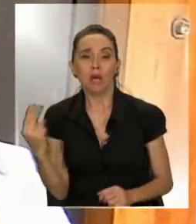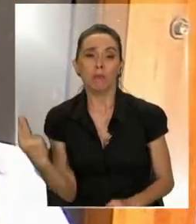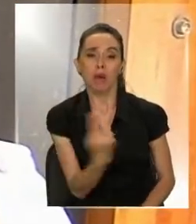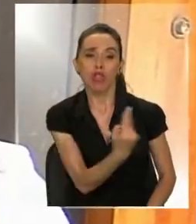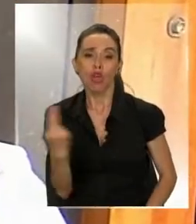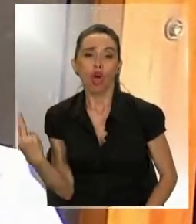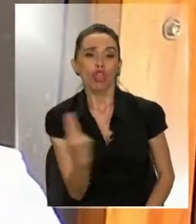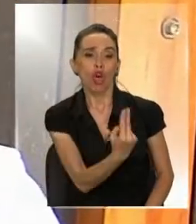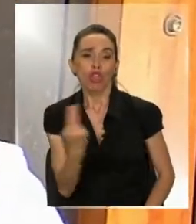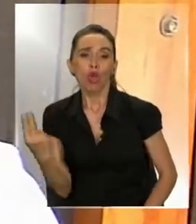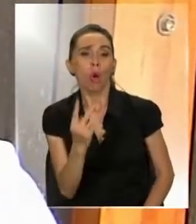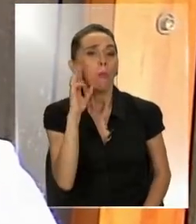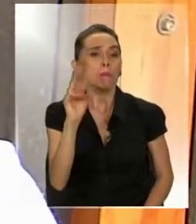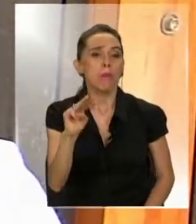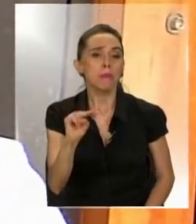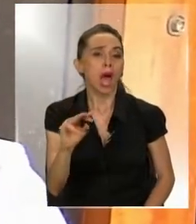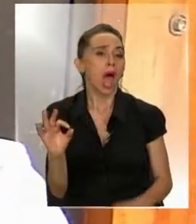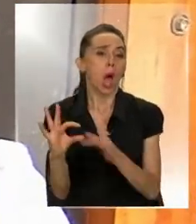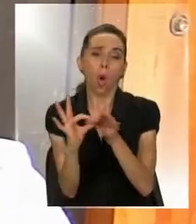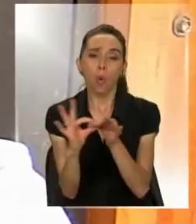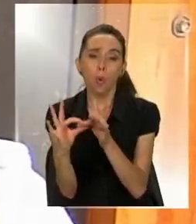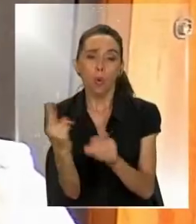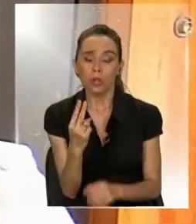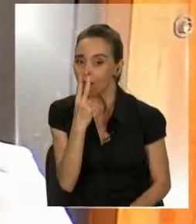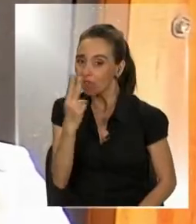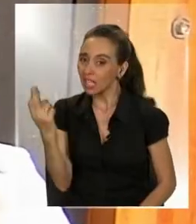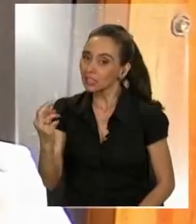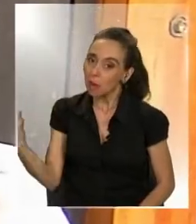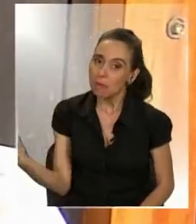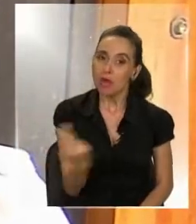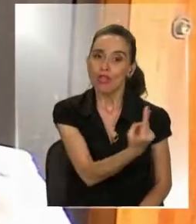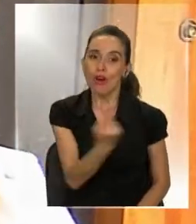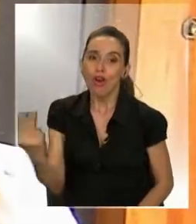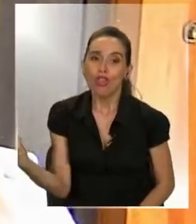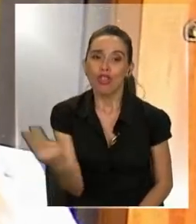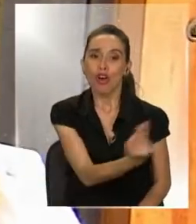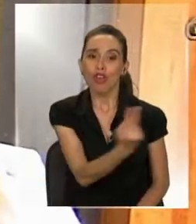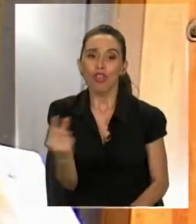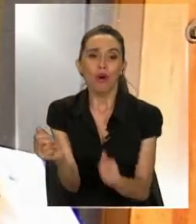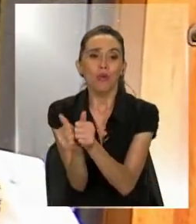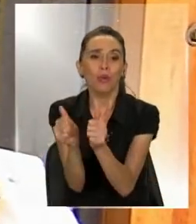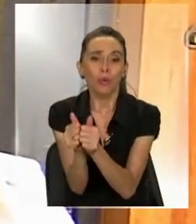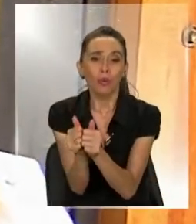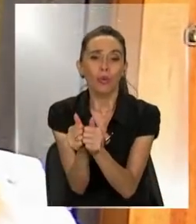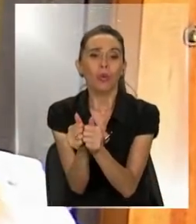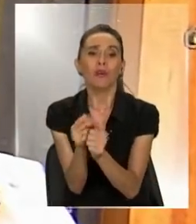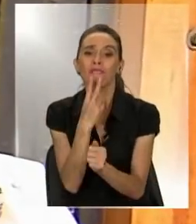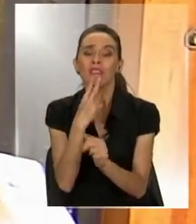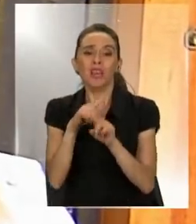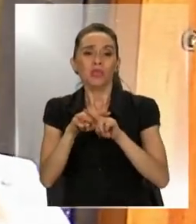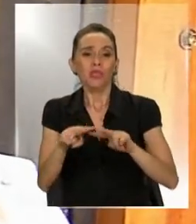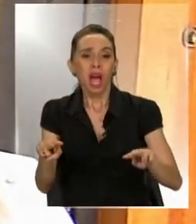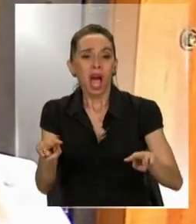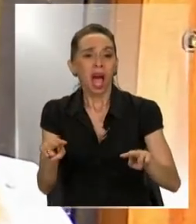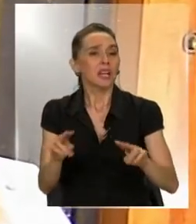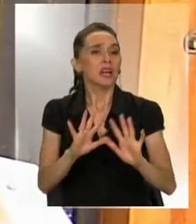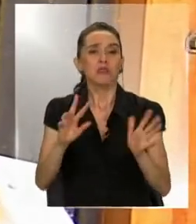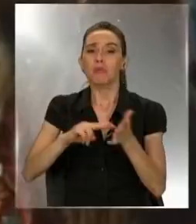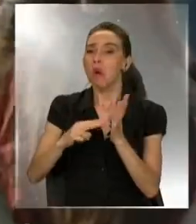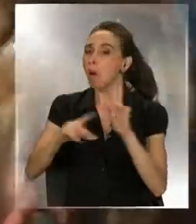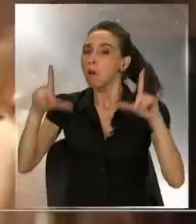juntas, muy unidas las dos. Cada vez que yo la veía pasar, siempre andaban las dos juntitas, una niña muy tranquila, quitada de